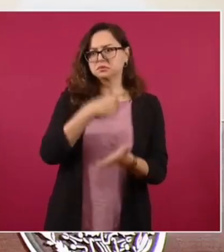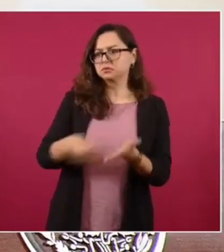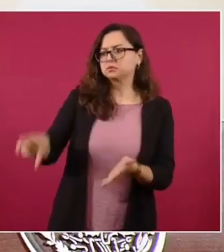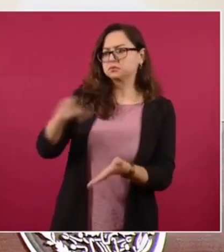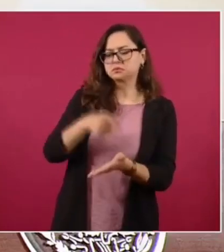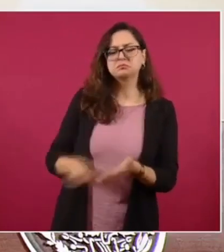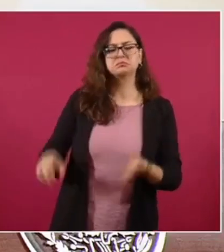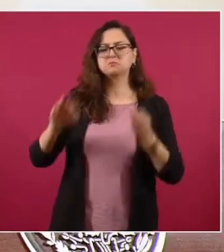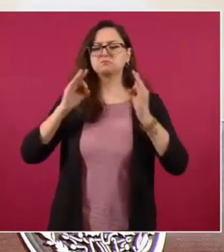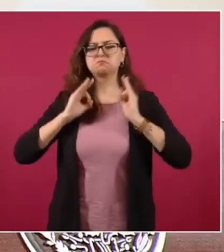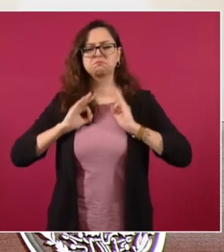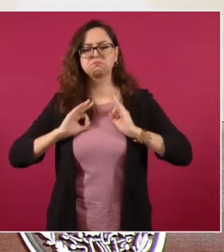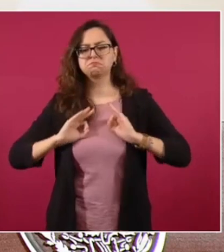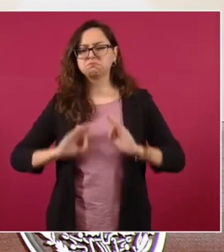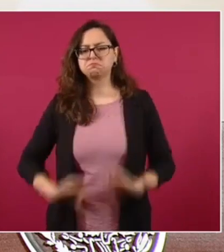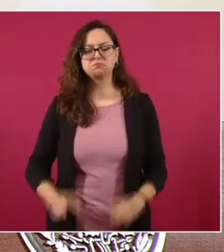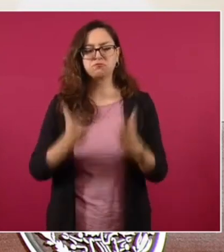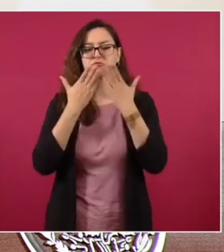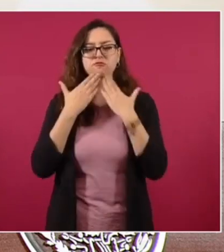porque